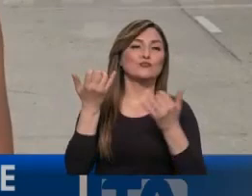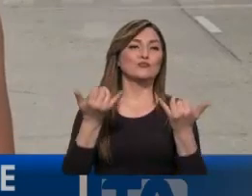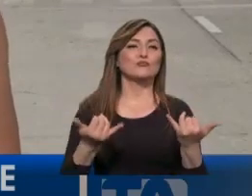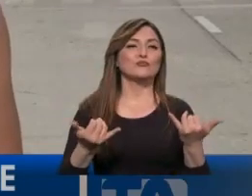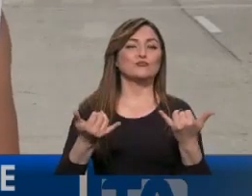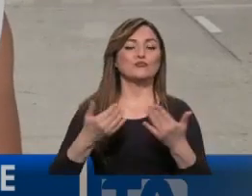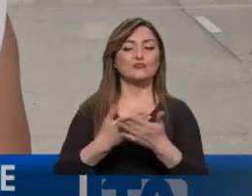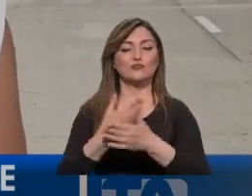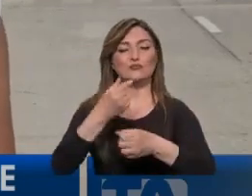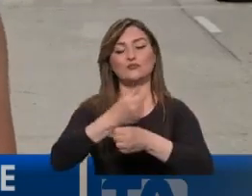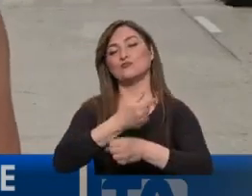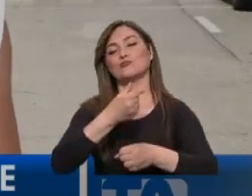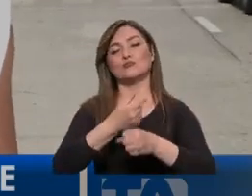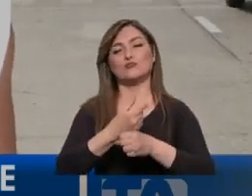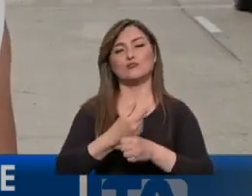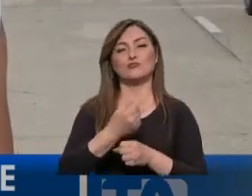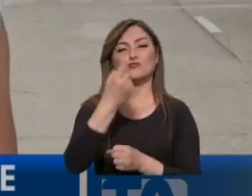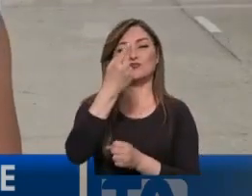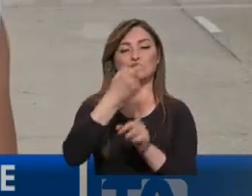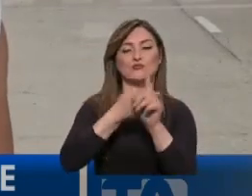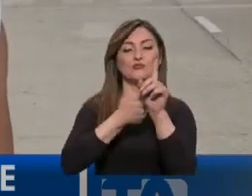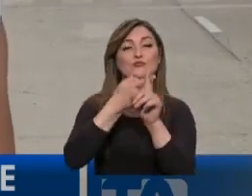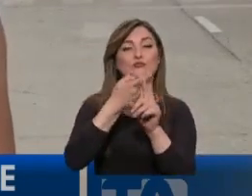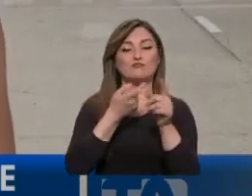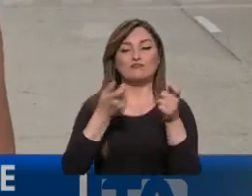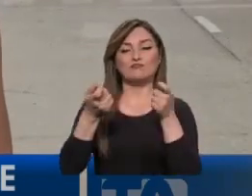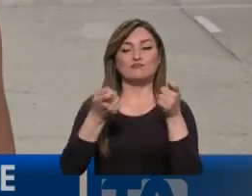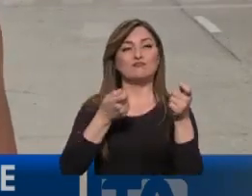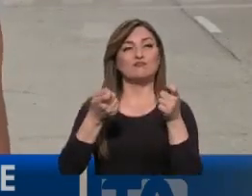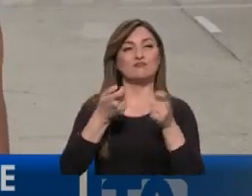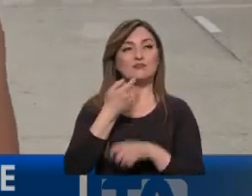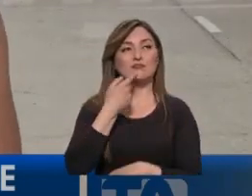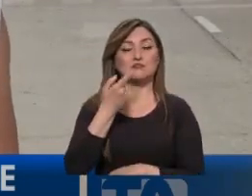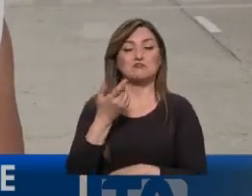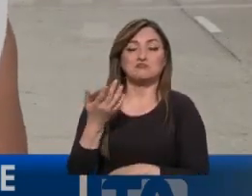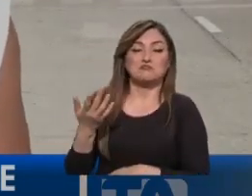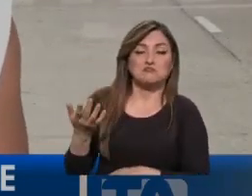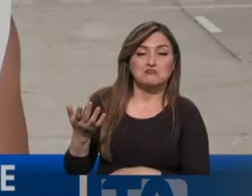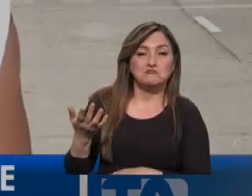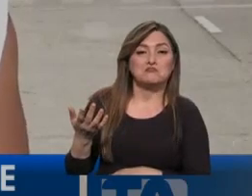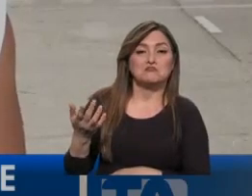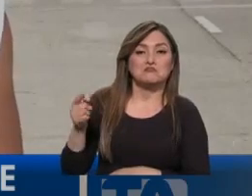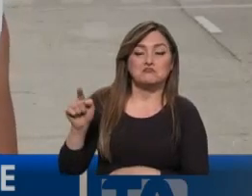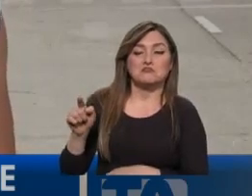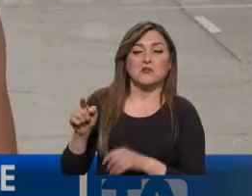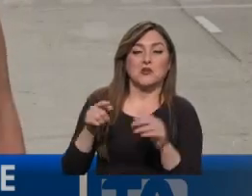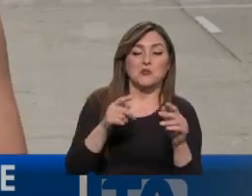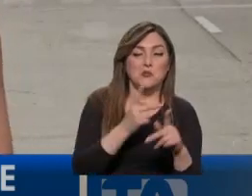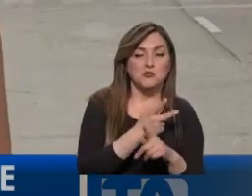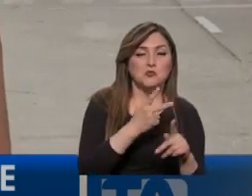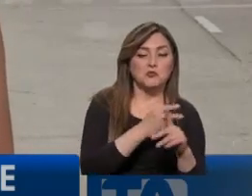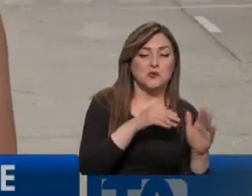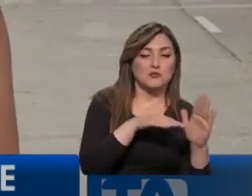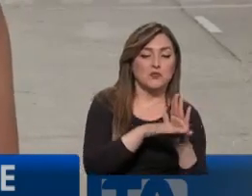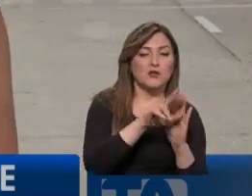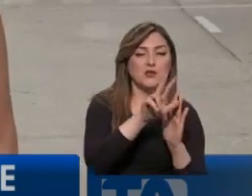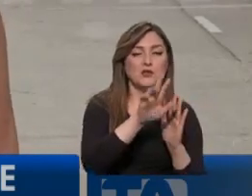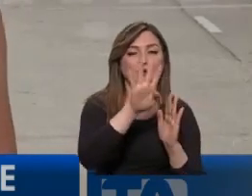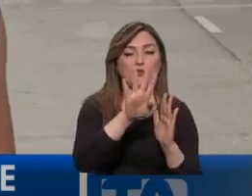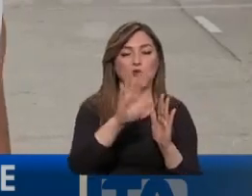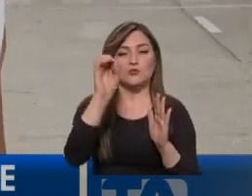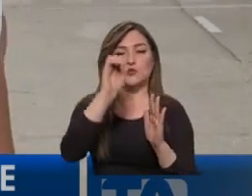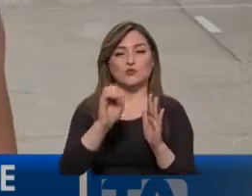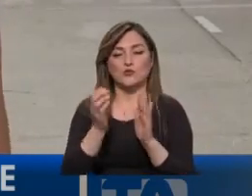su nuevo gerente, quien lleva poco más de un mes en el cargo, sostienen que ha pasado de un abastecimiento del 34%